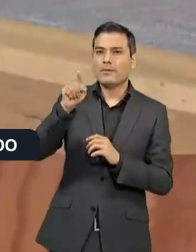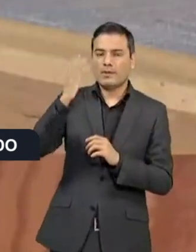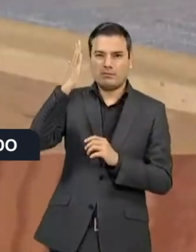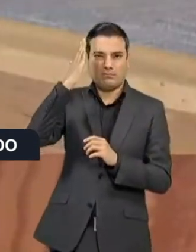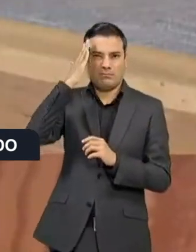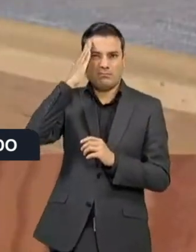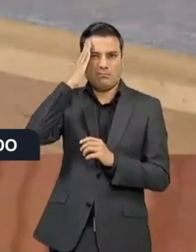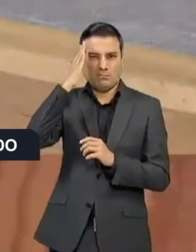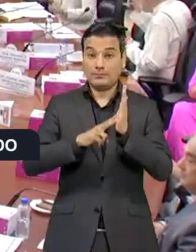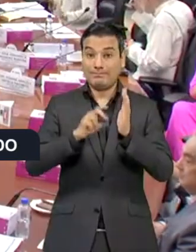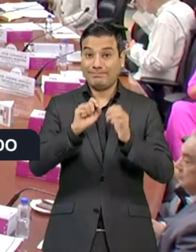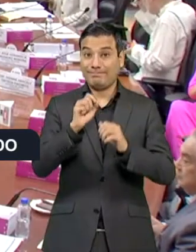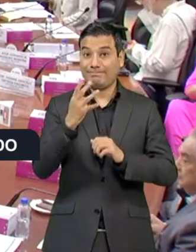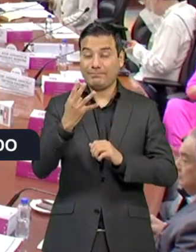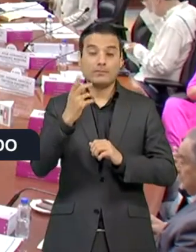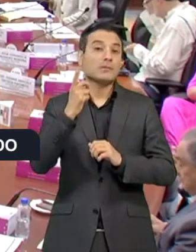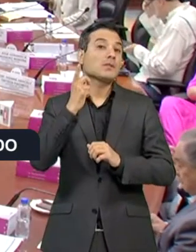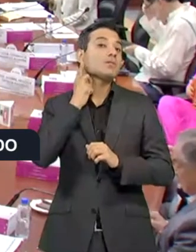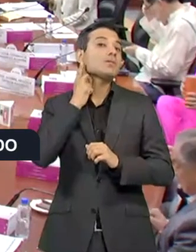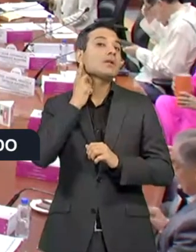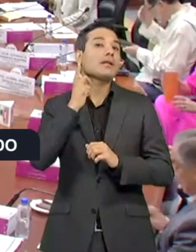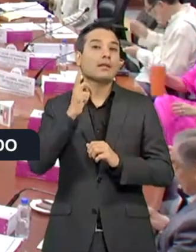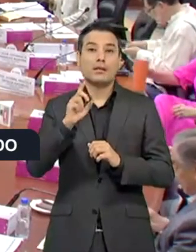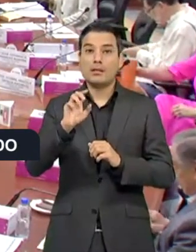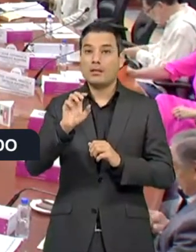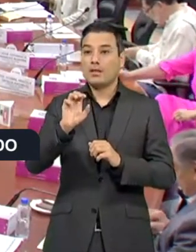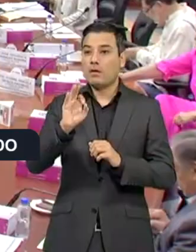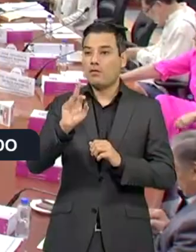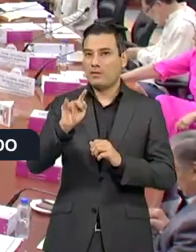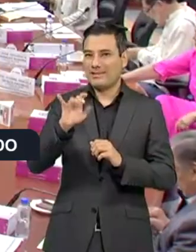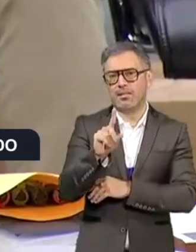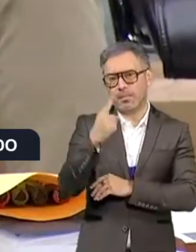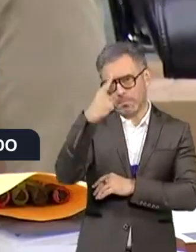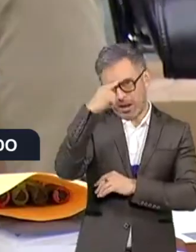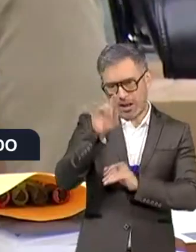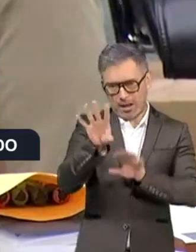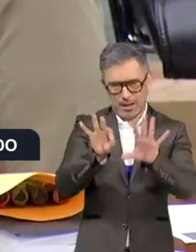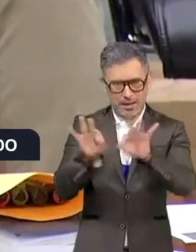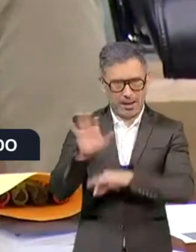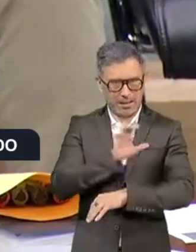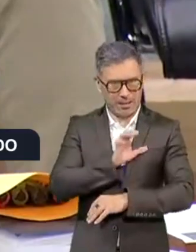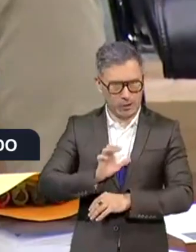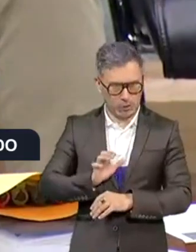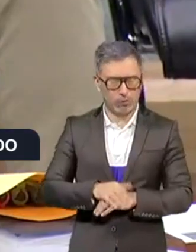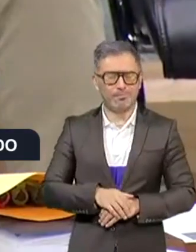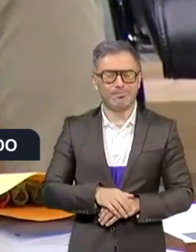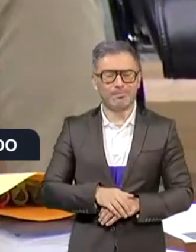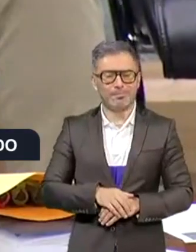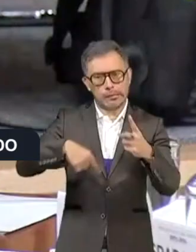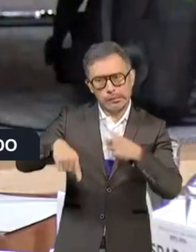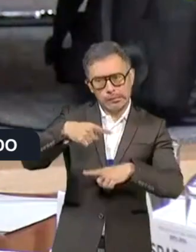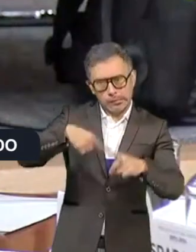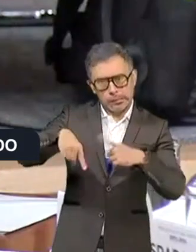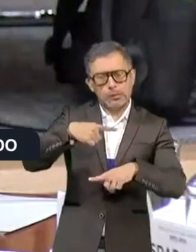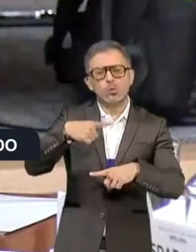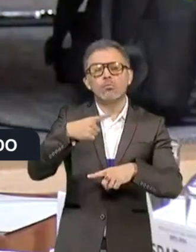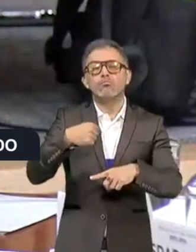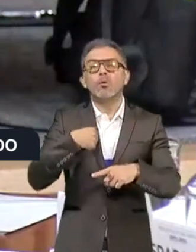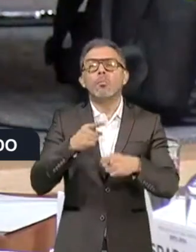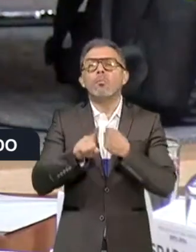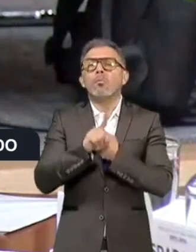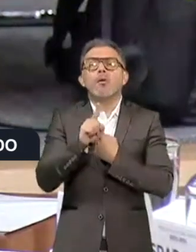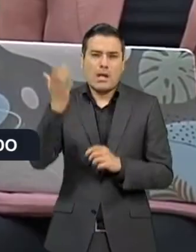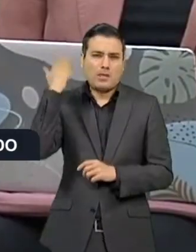trabajo han expresado su preocupación por el presidente que esta acción podría establecer las consejeras del INE Claudia Zavala Carla humfrey Y